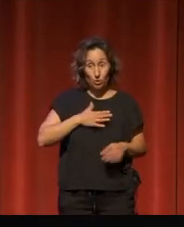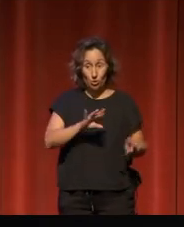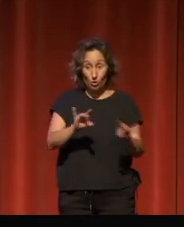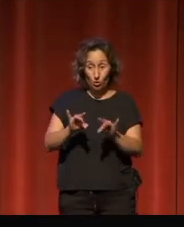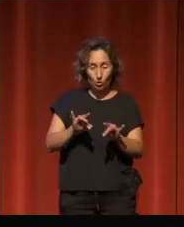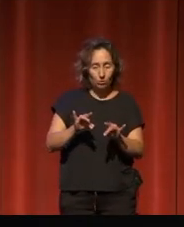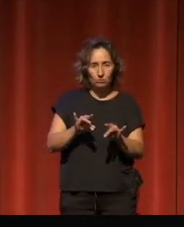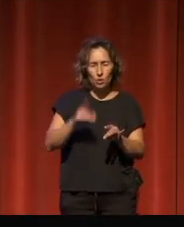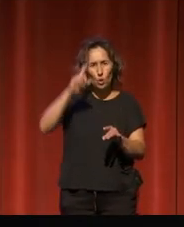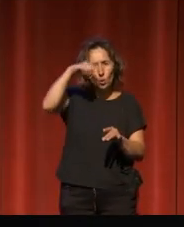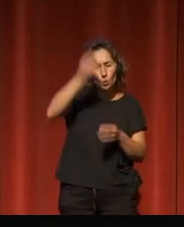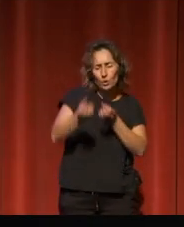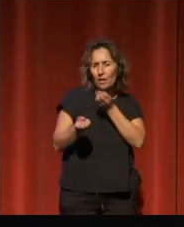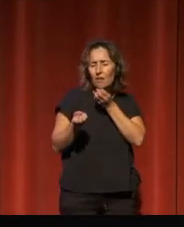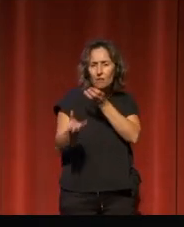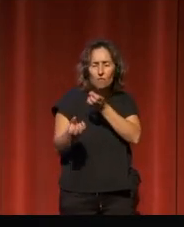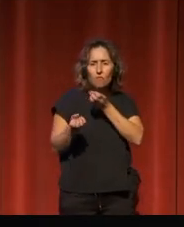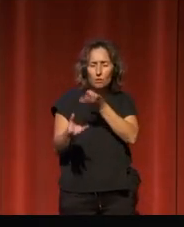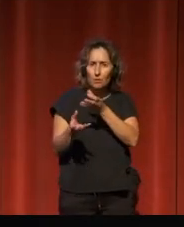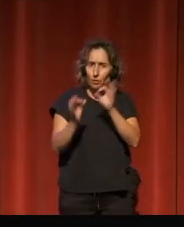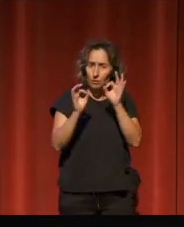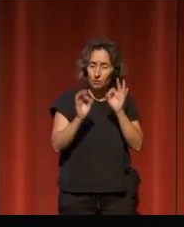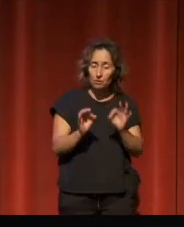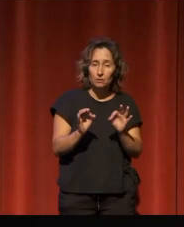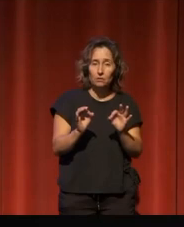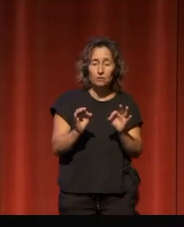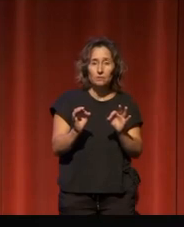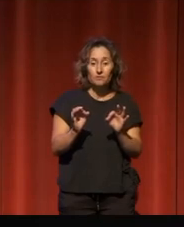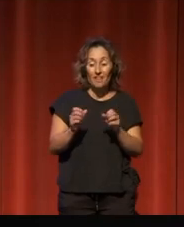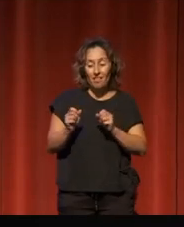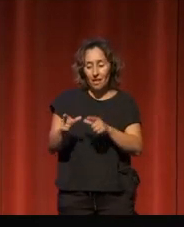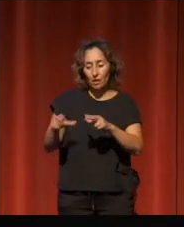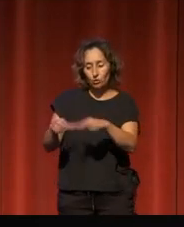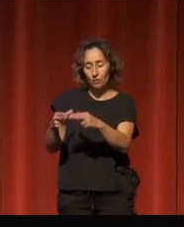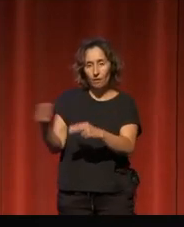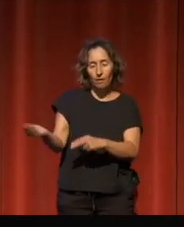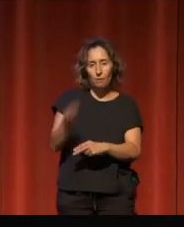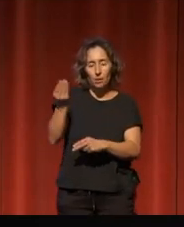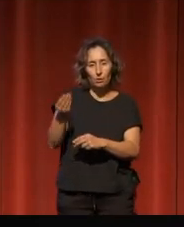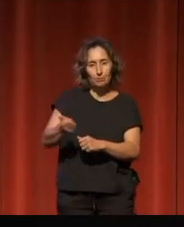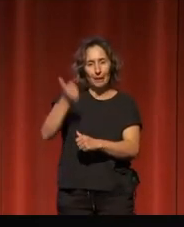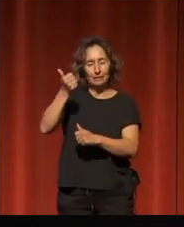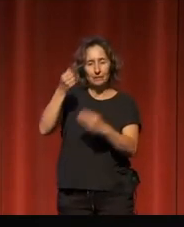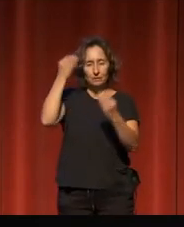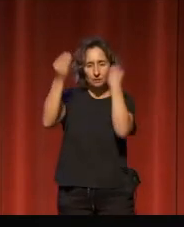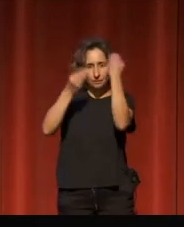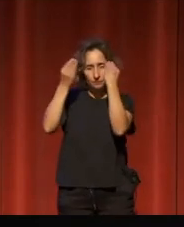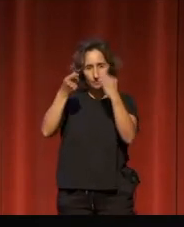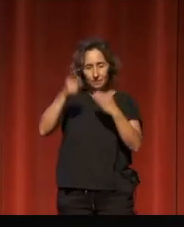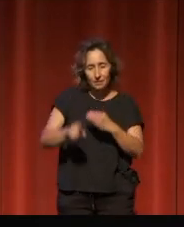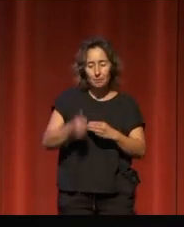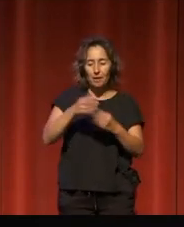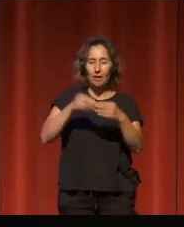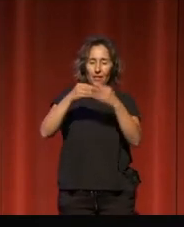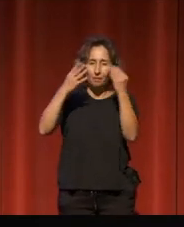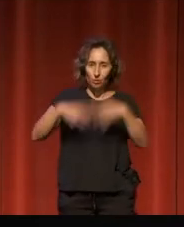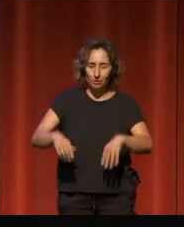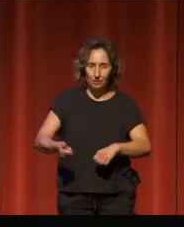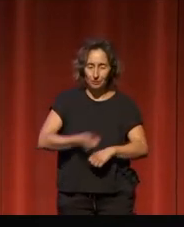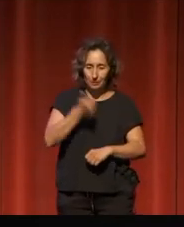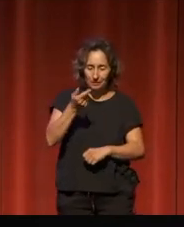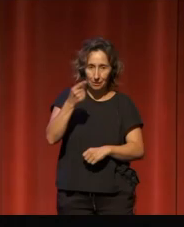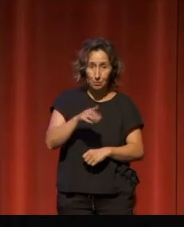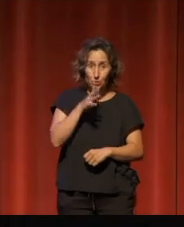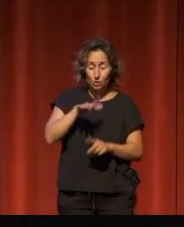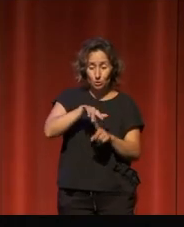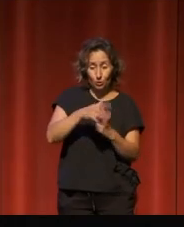la cultura y es la información y que hace sin duda sociedades mejores más reflexivas y sobre todo más democráticas en este contexto tan